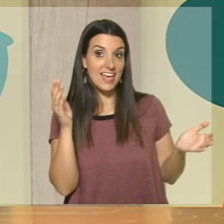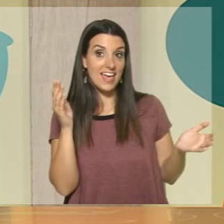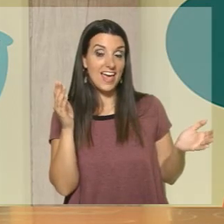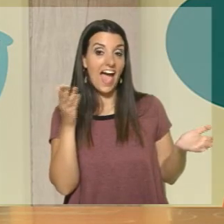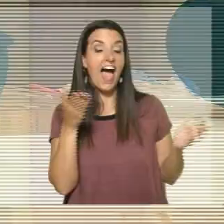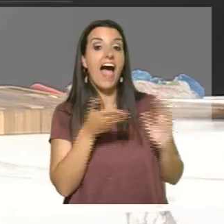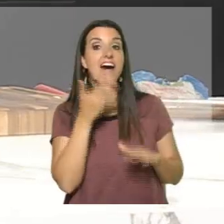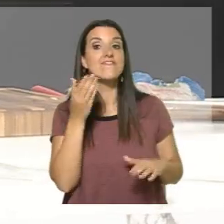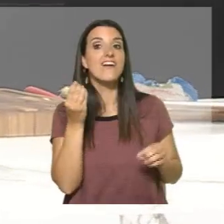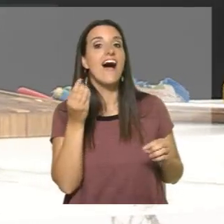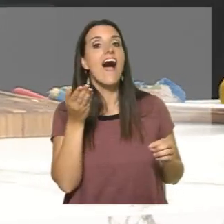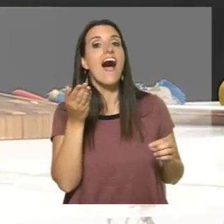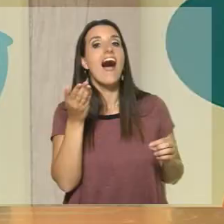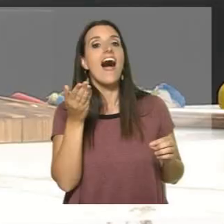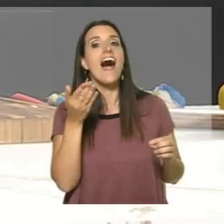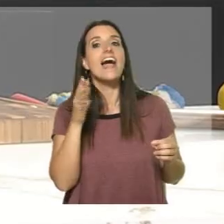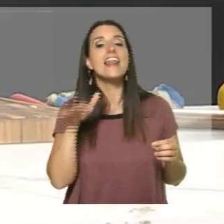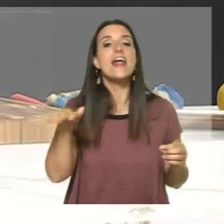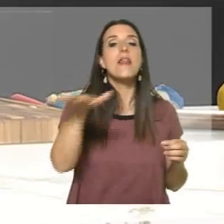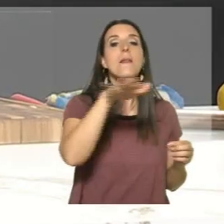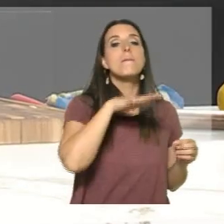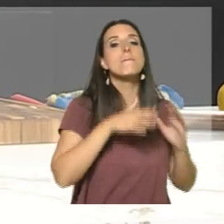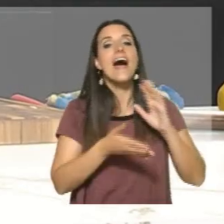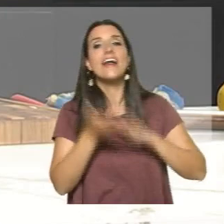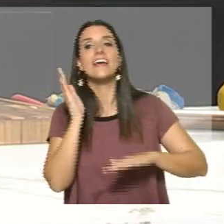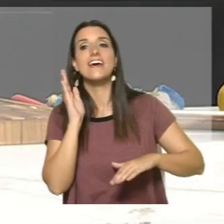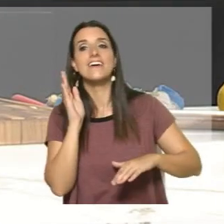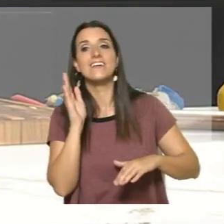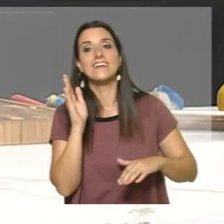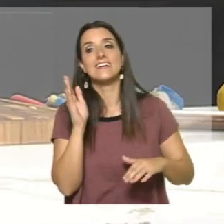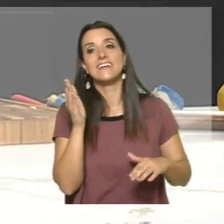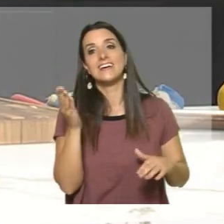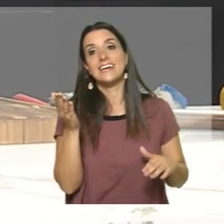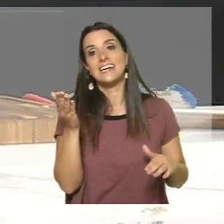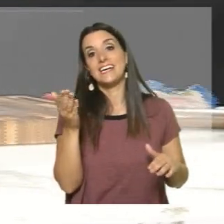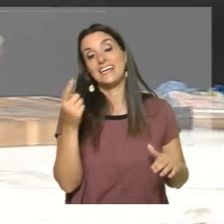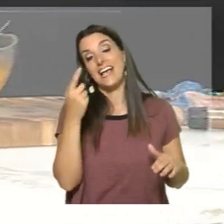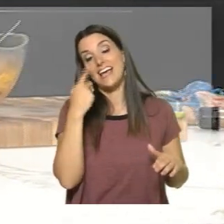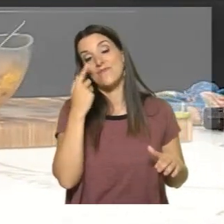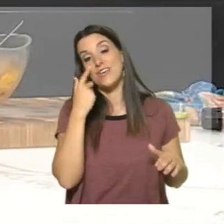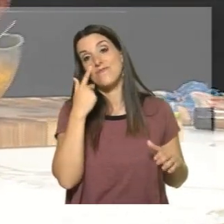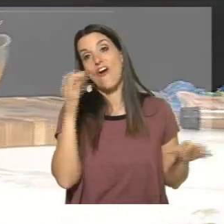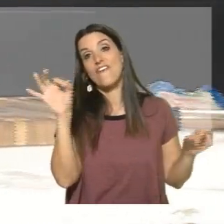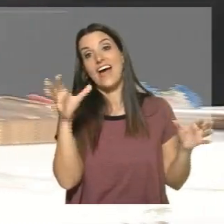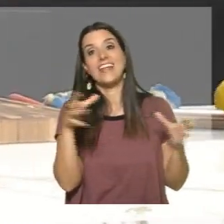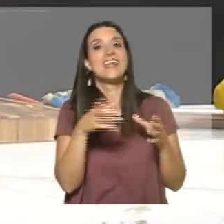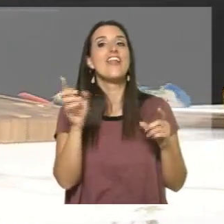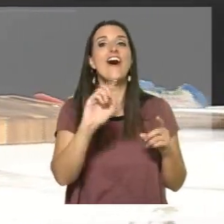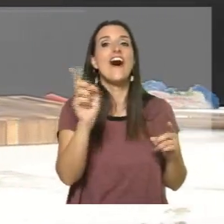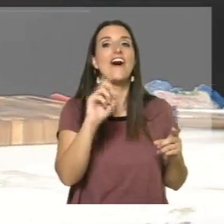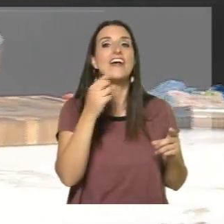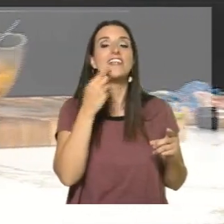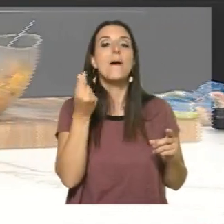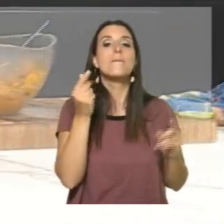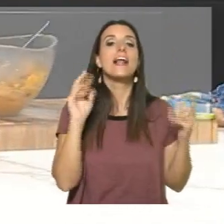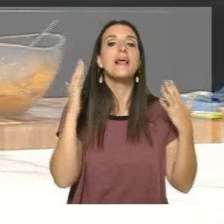Vamos. Ah, en el parque que escucha cuando vas al parque. Al parque, la banda del parque. Ahí a la banda del parque. No, pero no, está bueno decía eso. Decía Parque de Plata.